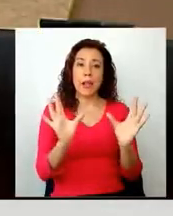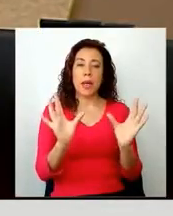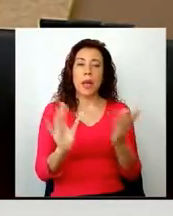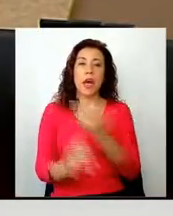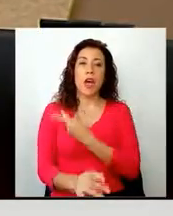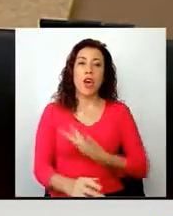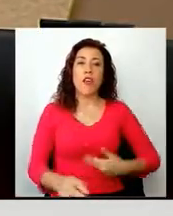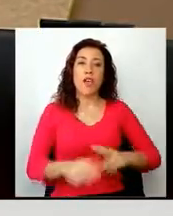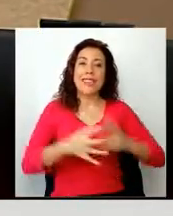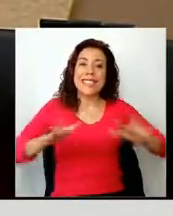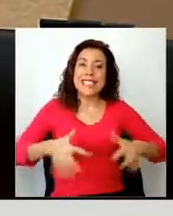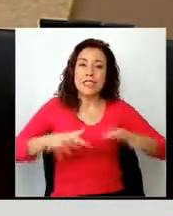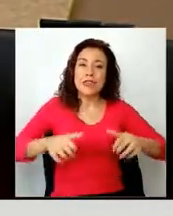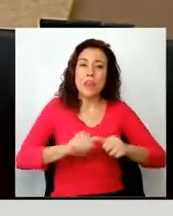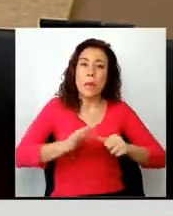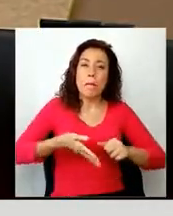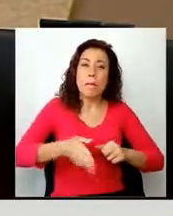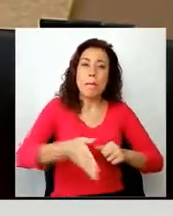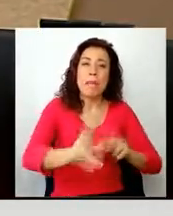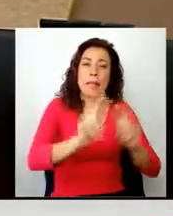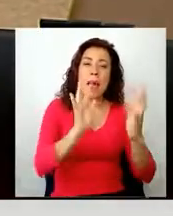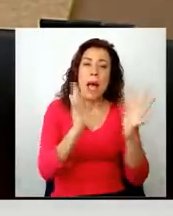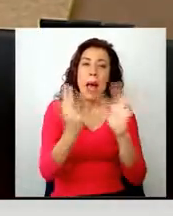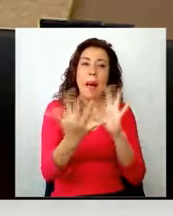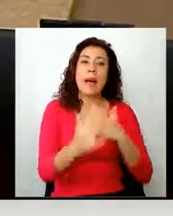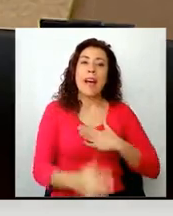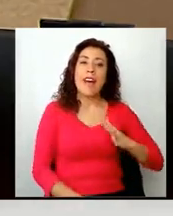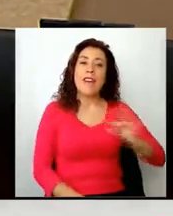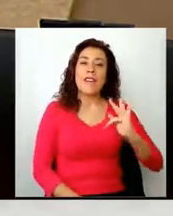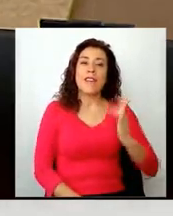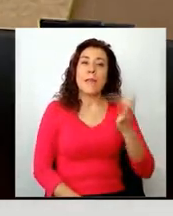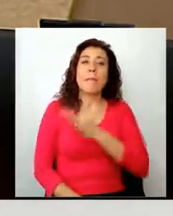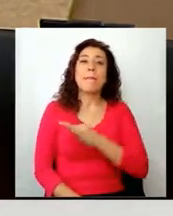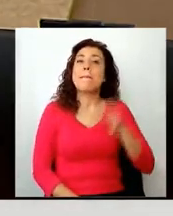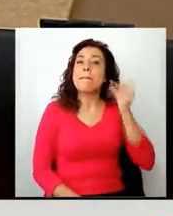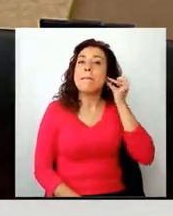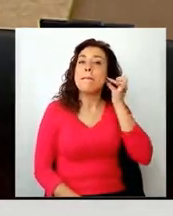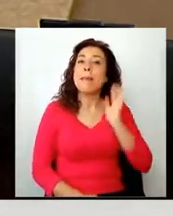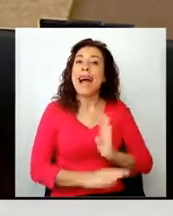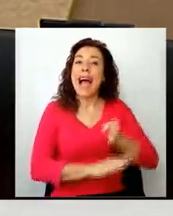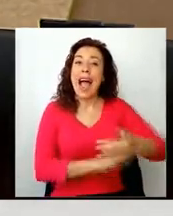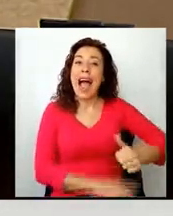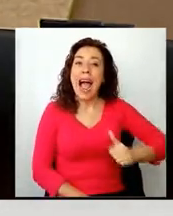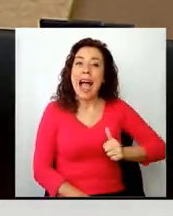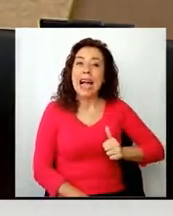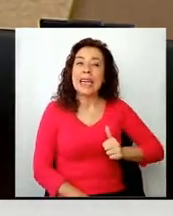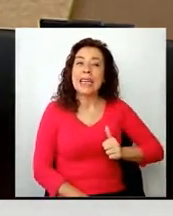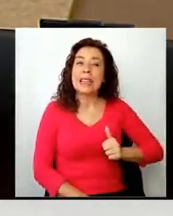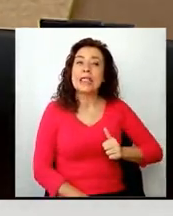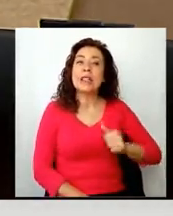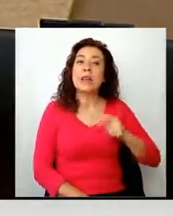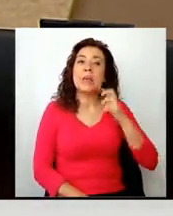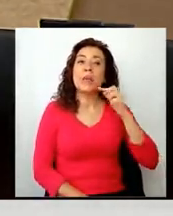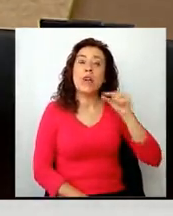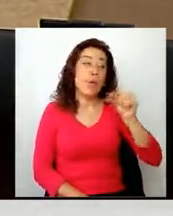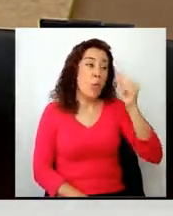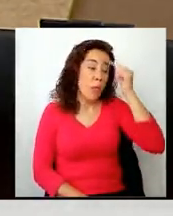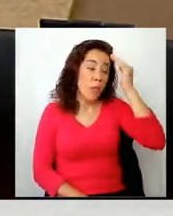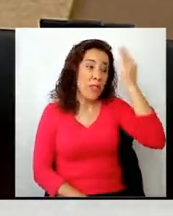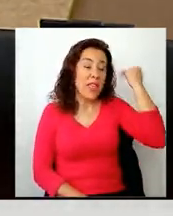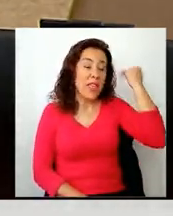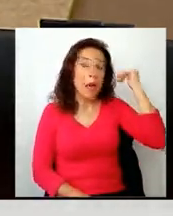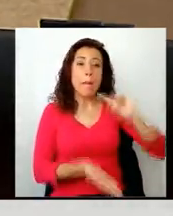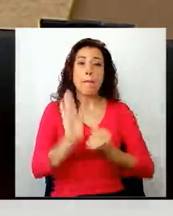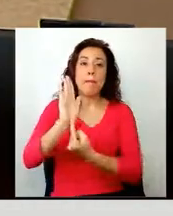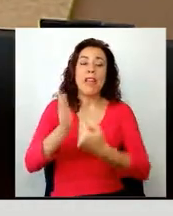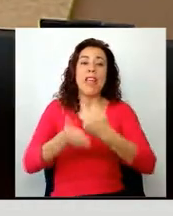en materia ambiental y Quiero felicitar a la ministra que está aquí presente porque solo hace un día atrás salió publicado ya en el diario oficial